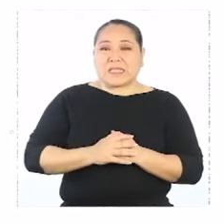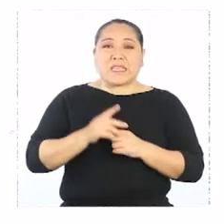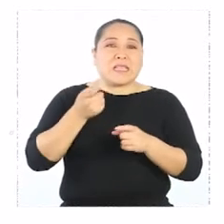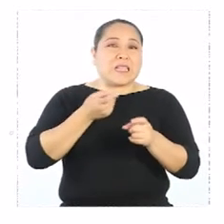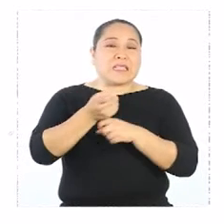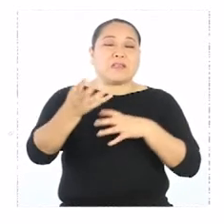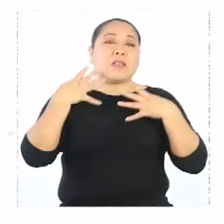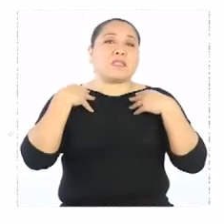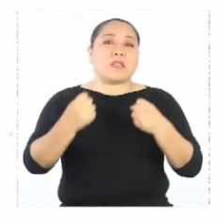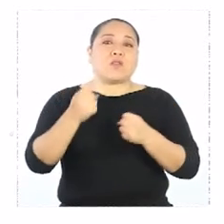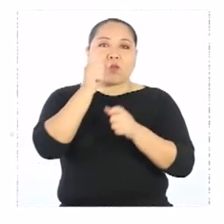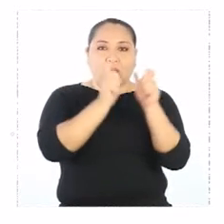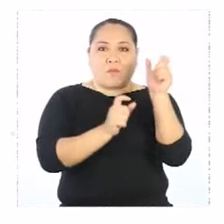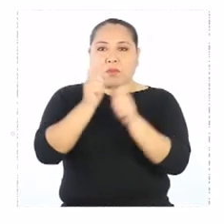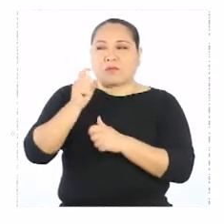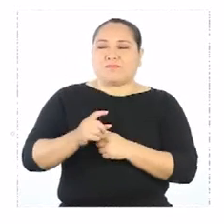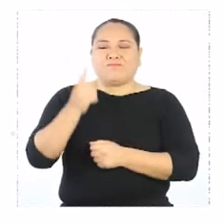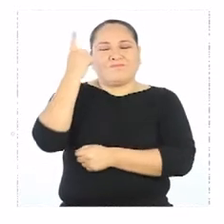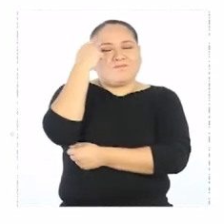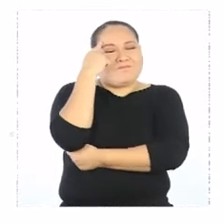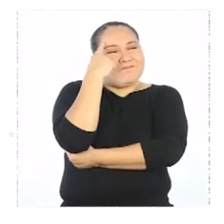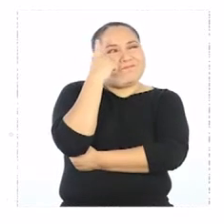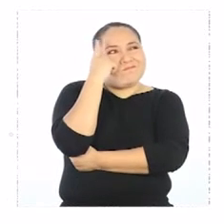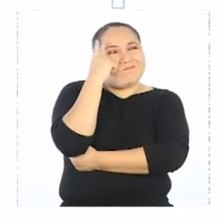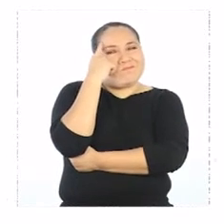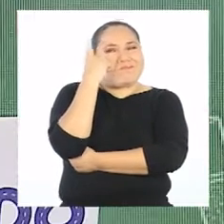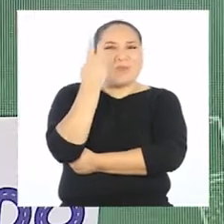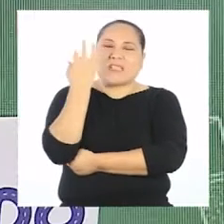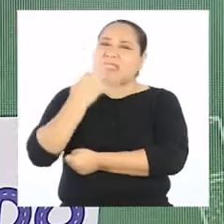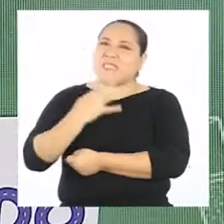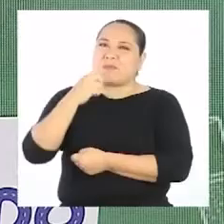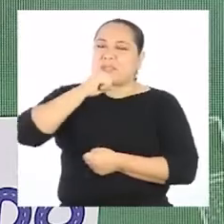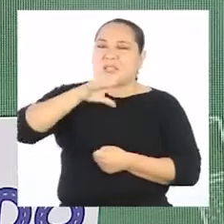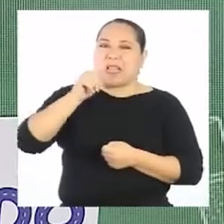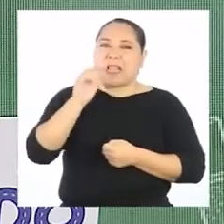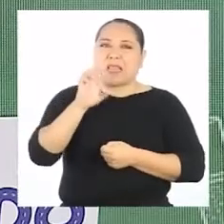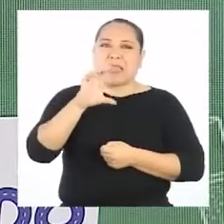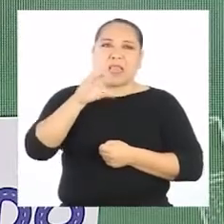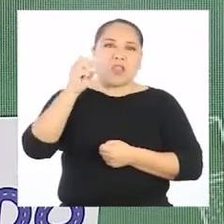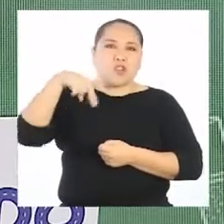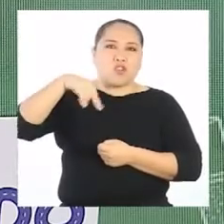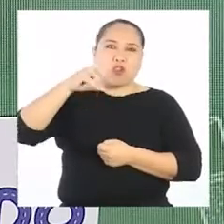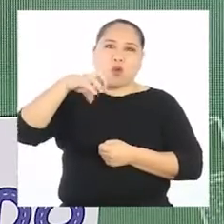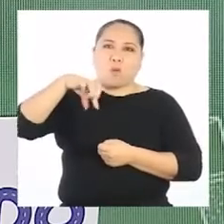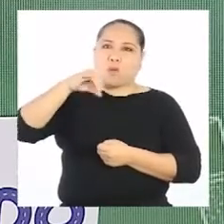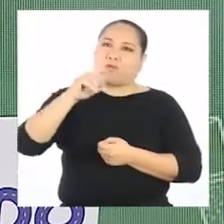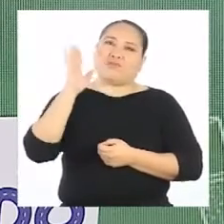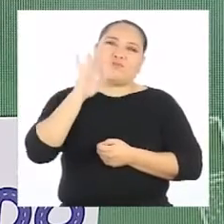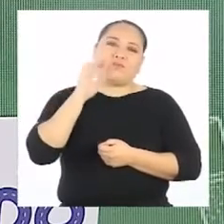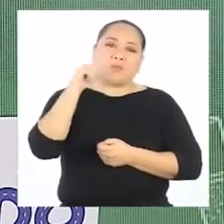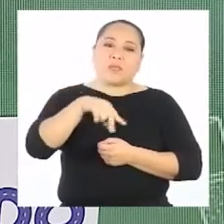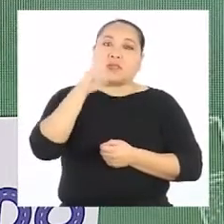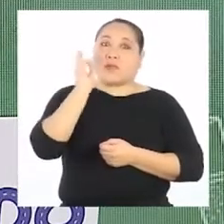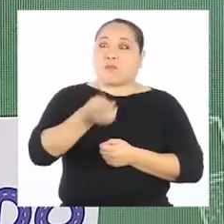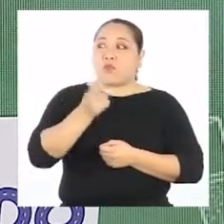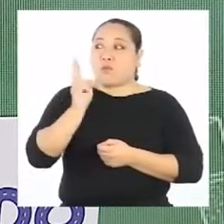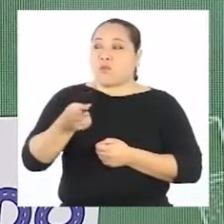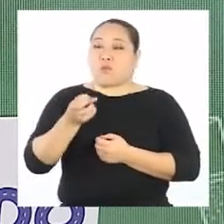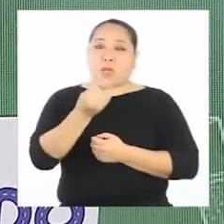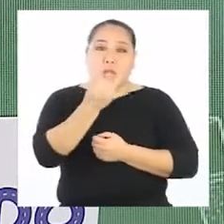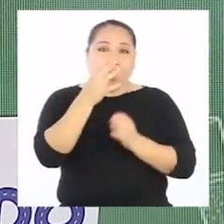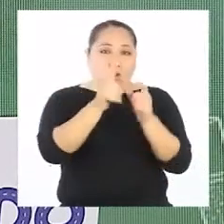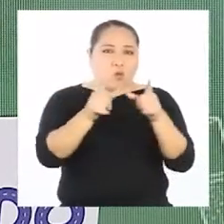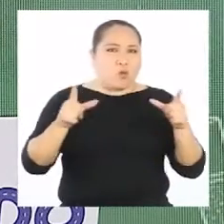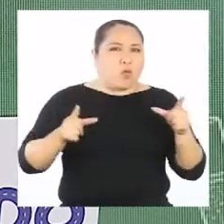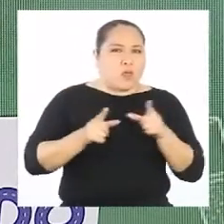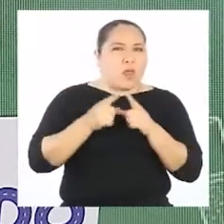cuales contaminan la salud de las personas. Me he puesto a pensar. Siempre decimos que el tecnopor es contaminante y de hecho está prohibido